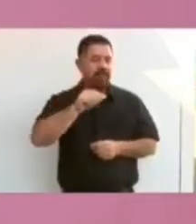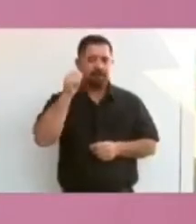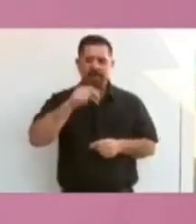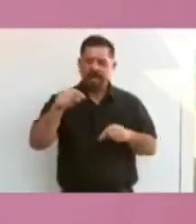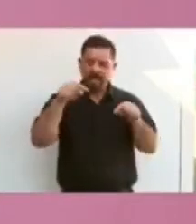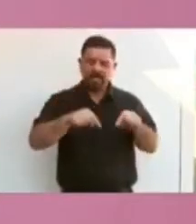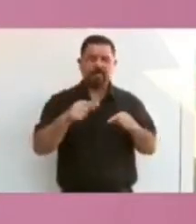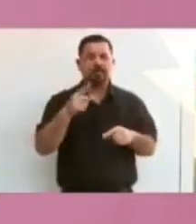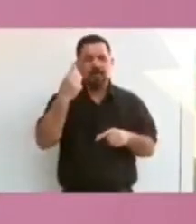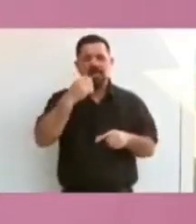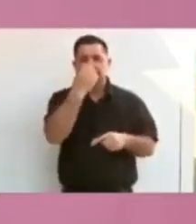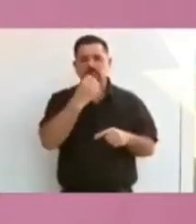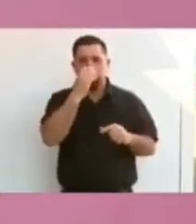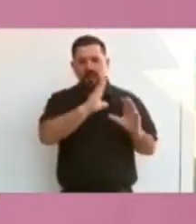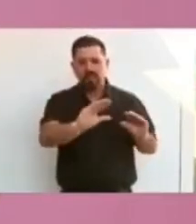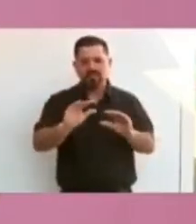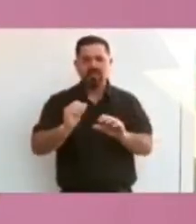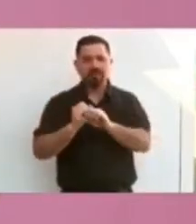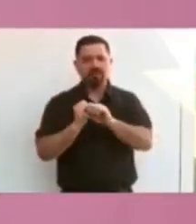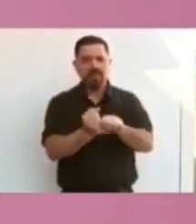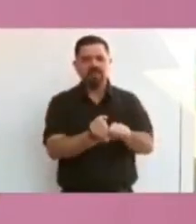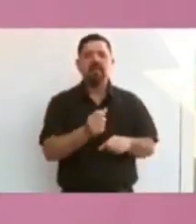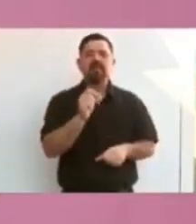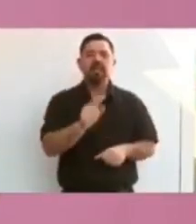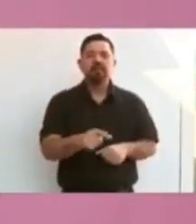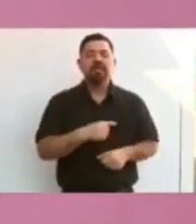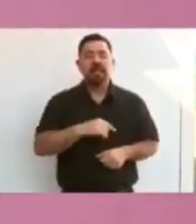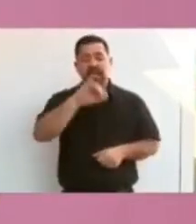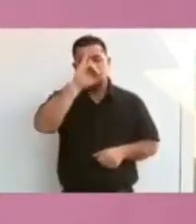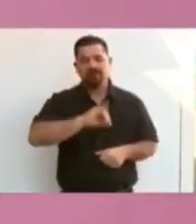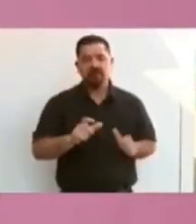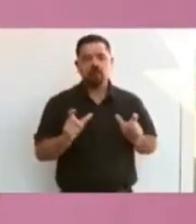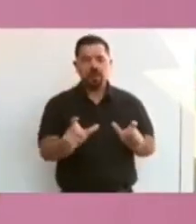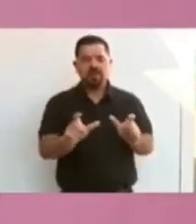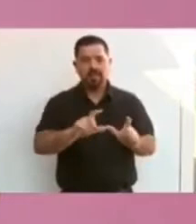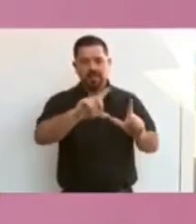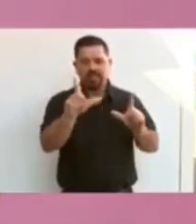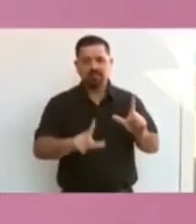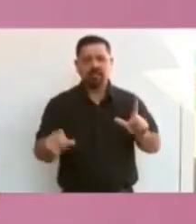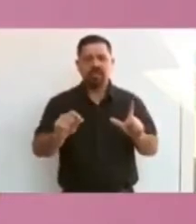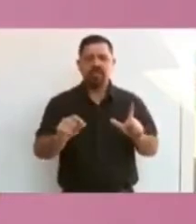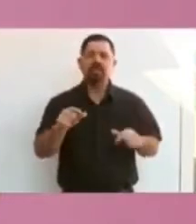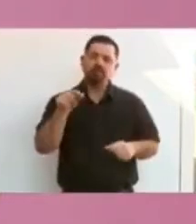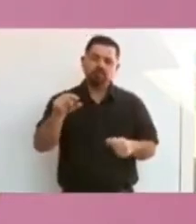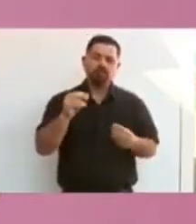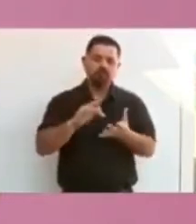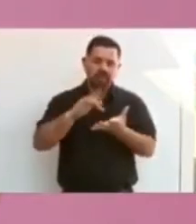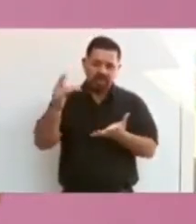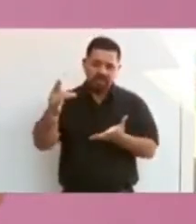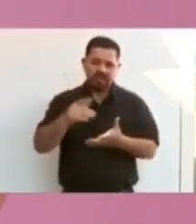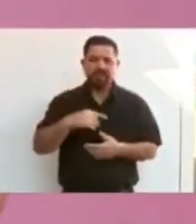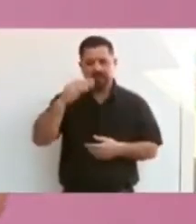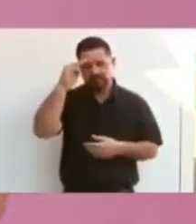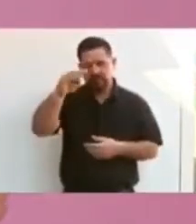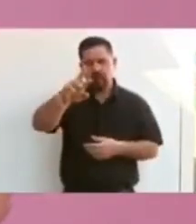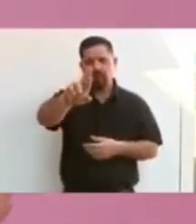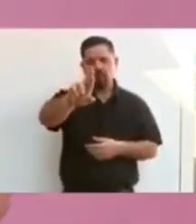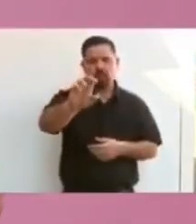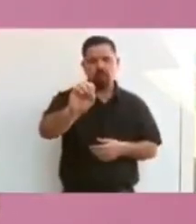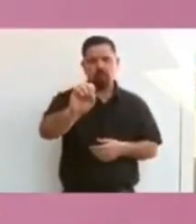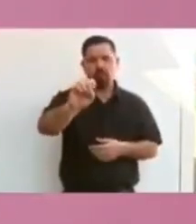querido comandante general de la Guardia Nacional, como siempre, Rodríguez Bucio, muchas gracias por estar